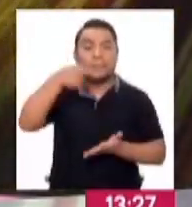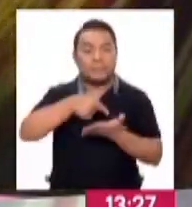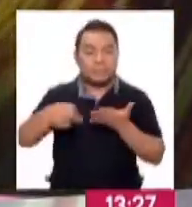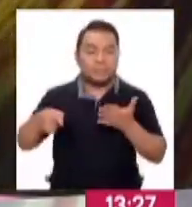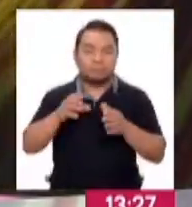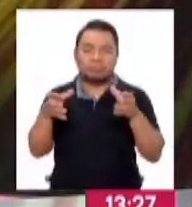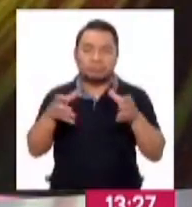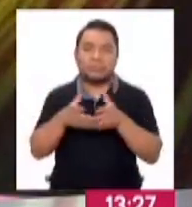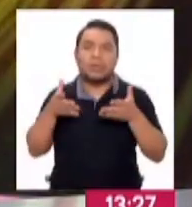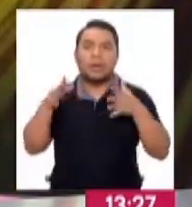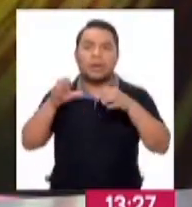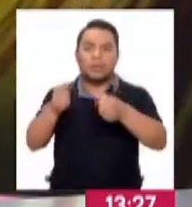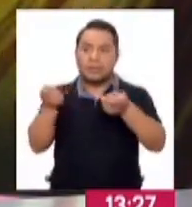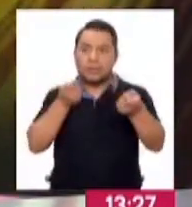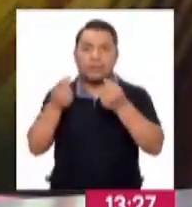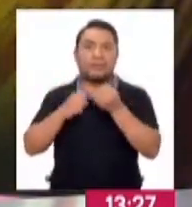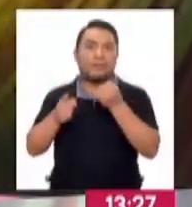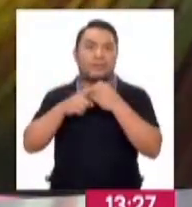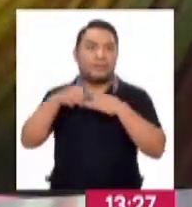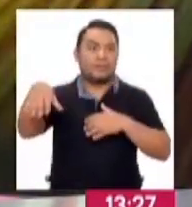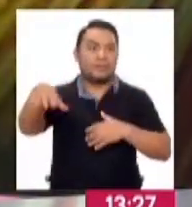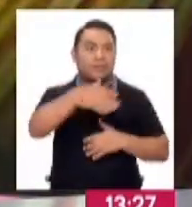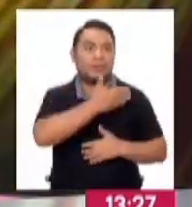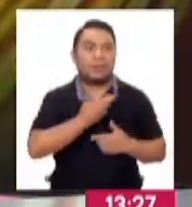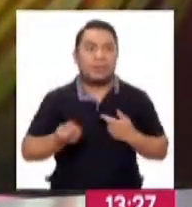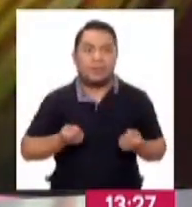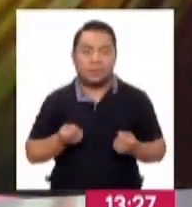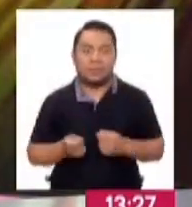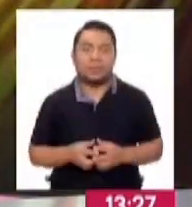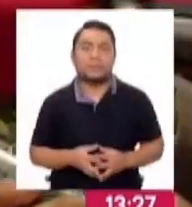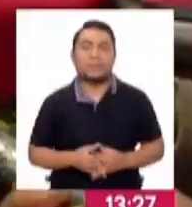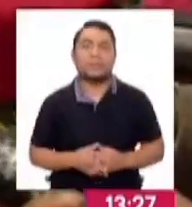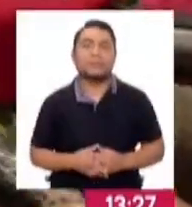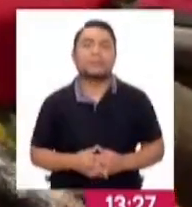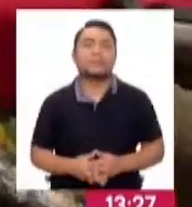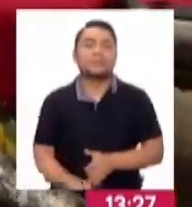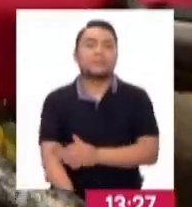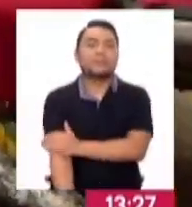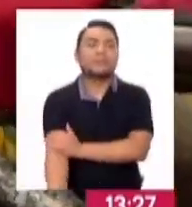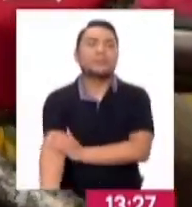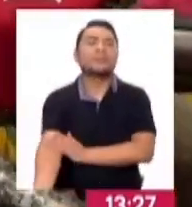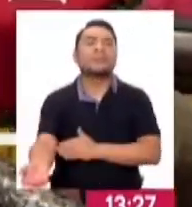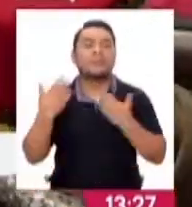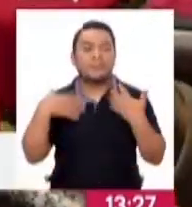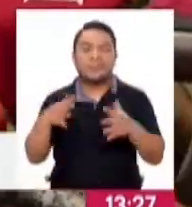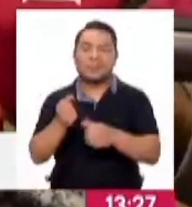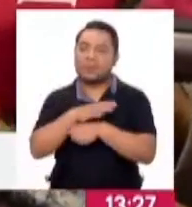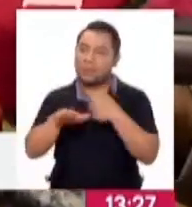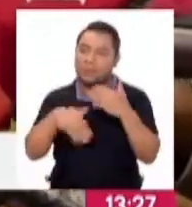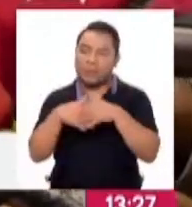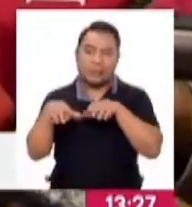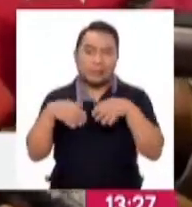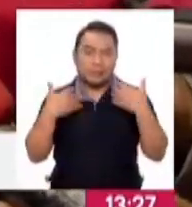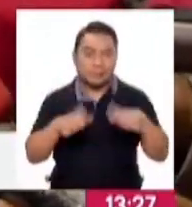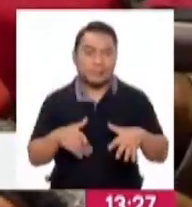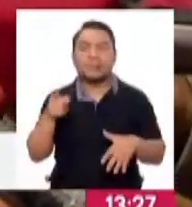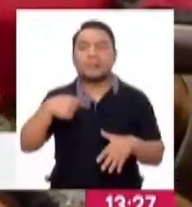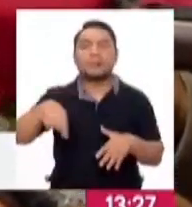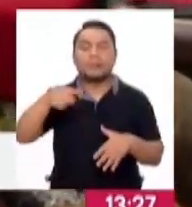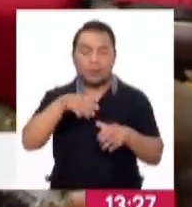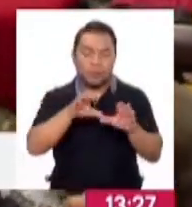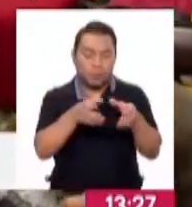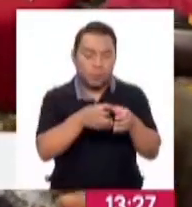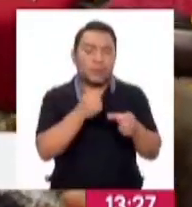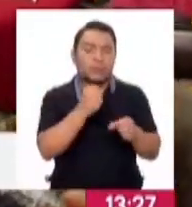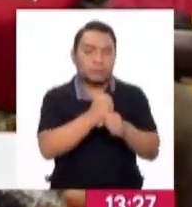operativo de control en varias entidades del gobierno. Y ya se han tomado las medidas, se están acreditando ya las comisiones